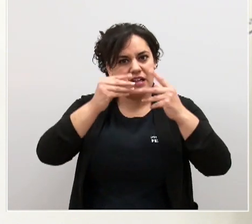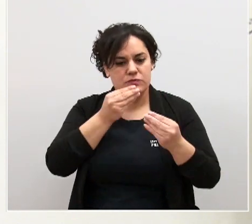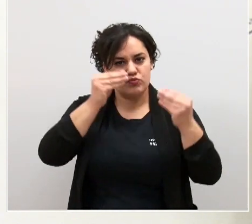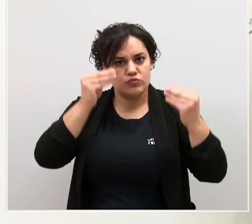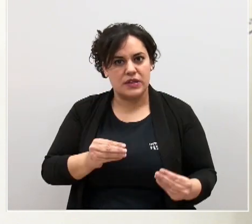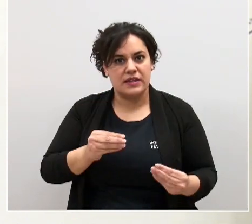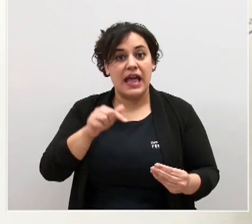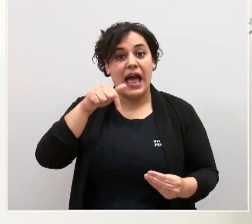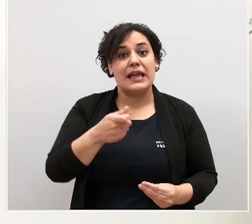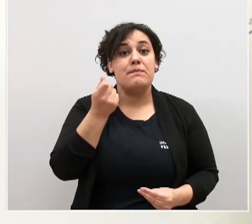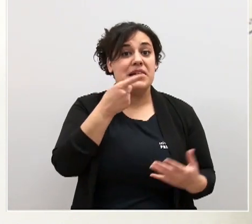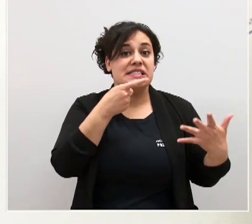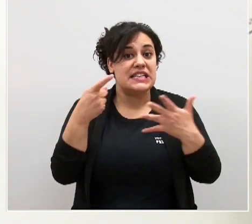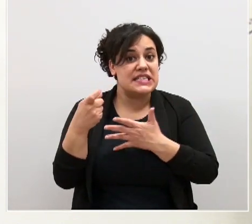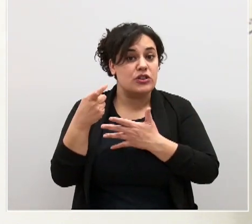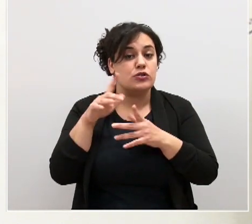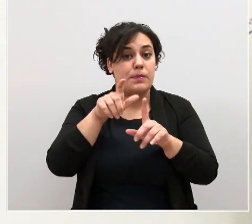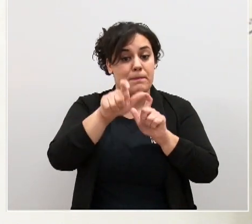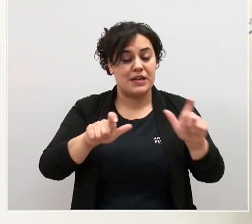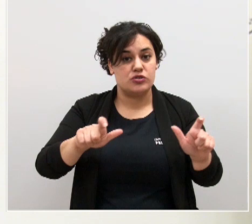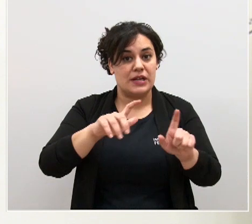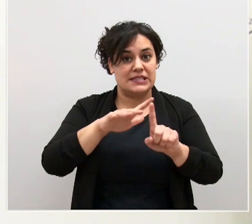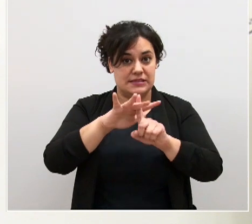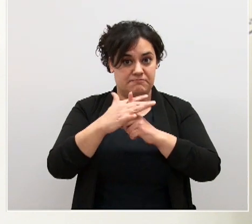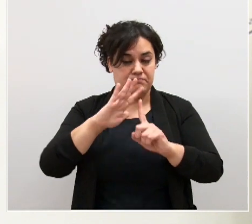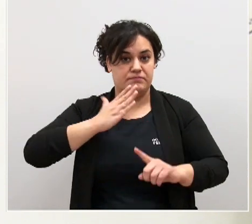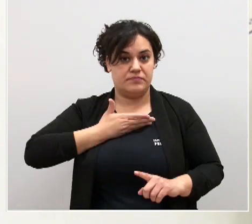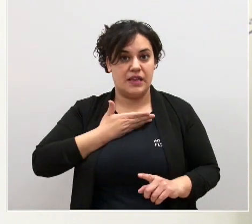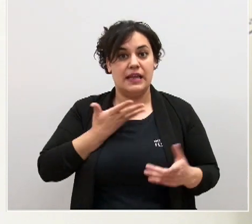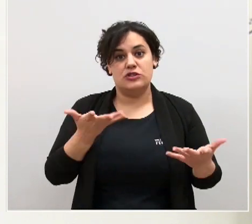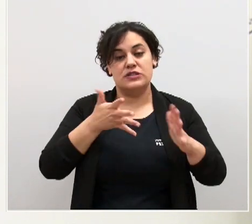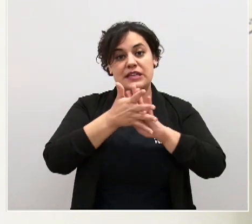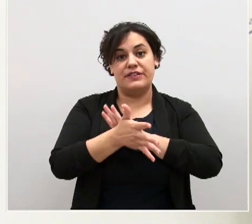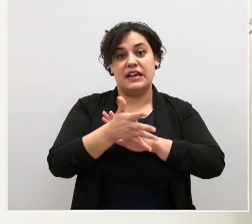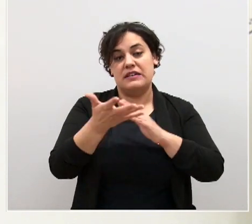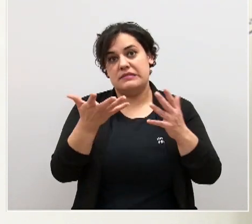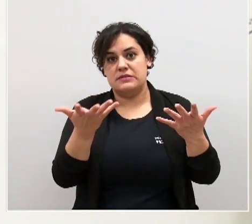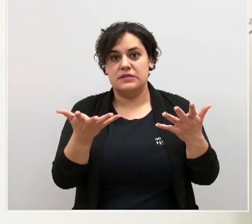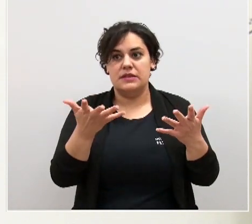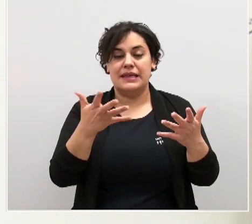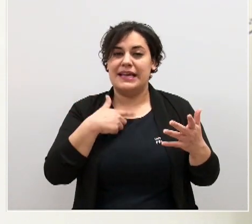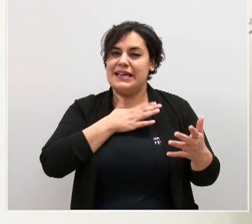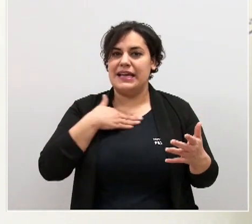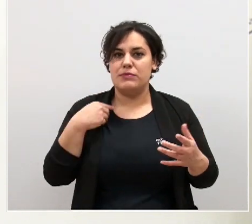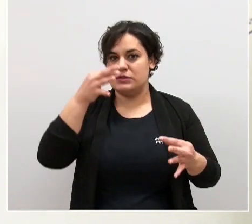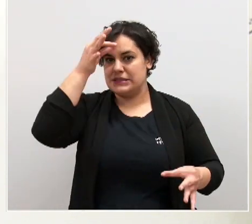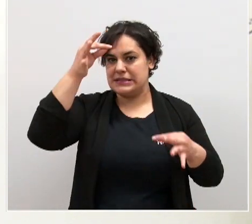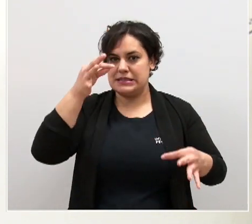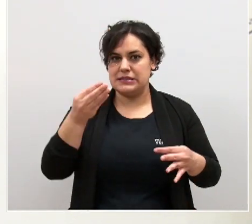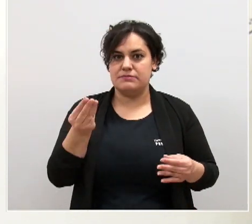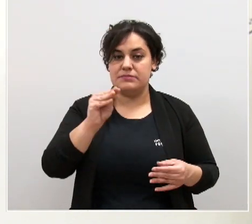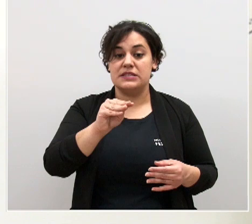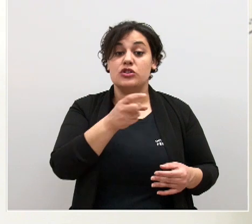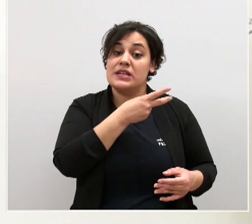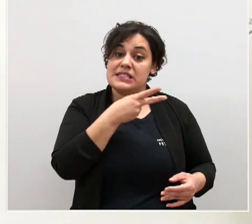1.600 casos, contando con un porcentaje que estimamos en torno al 10% de casos que realmente sean así, hablaríamos probablemente dentro de unos